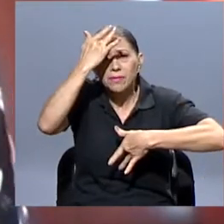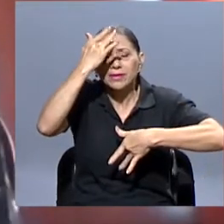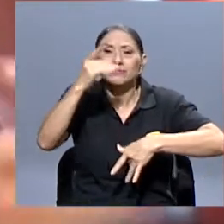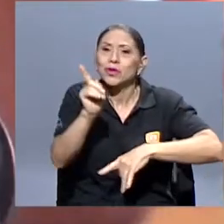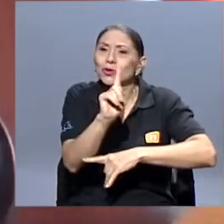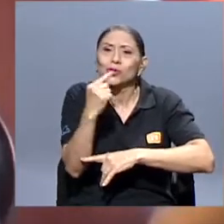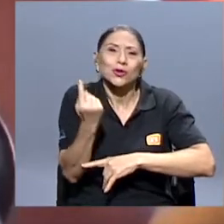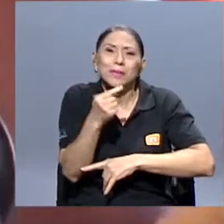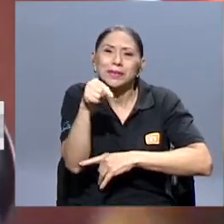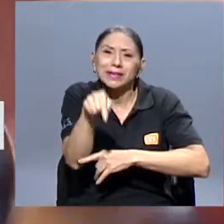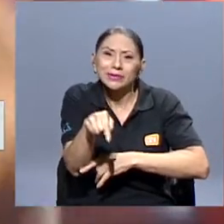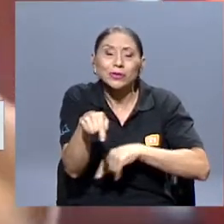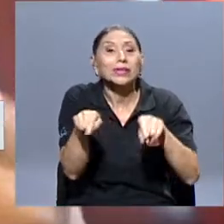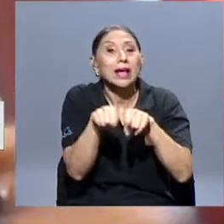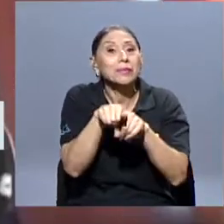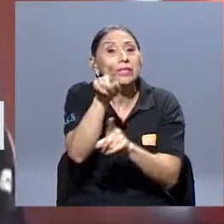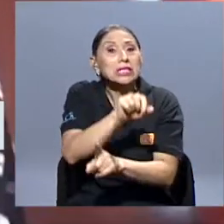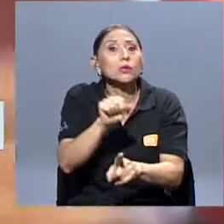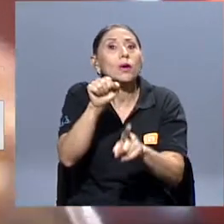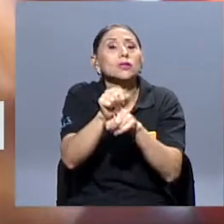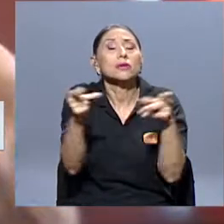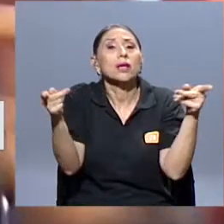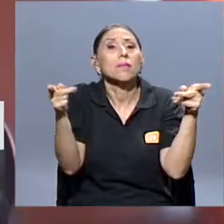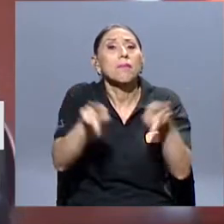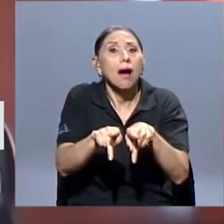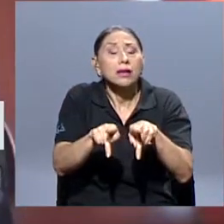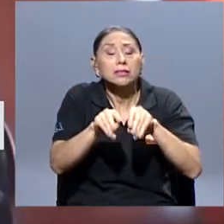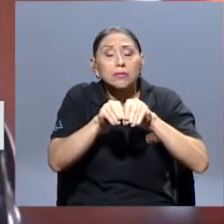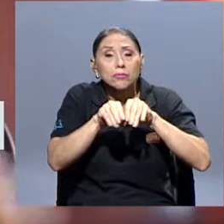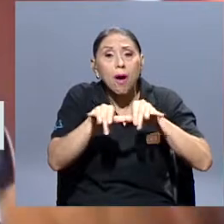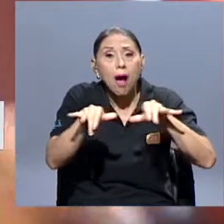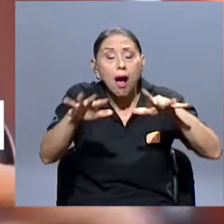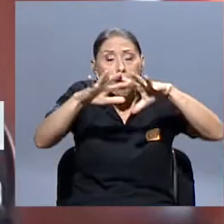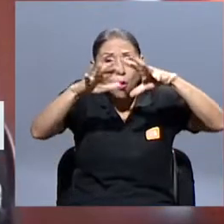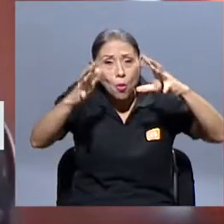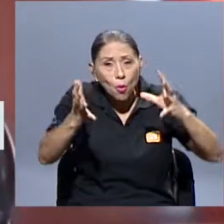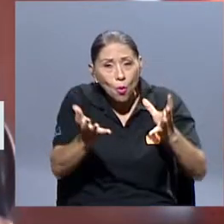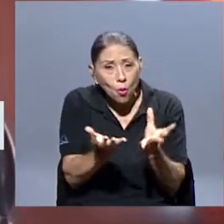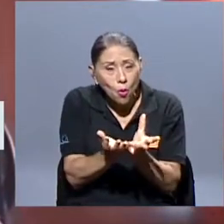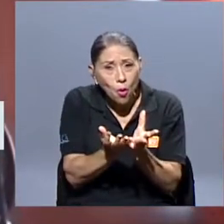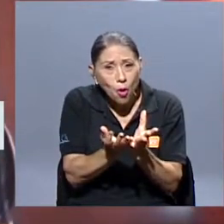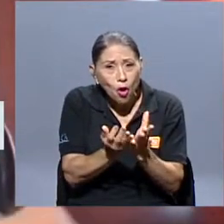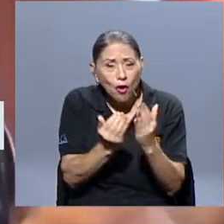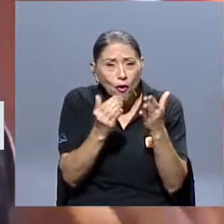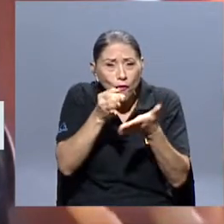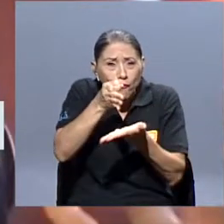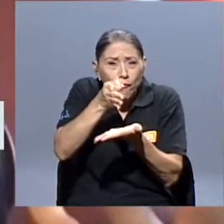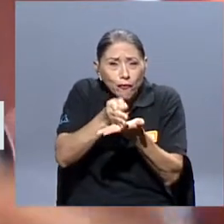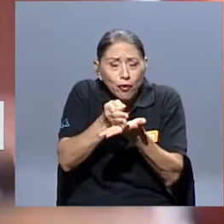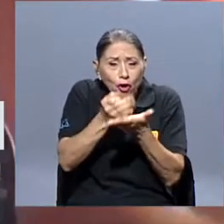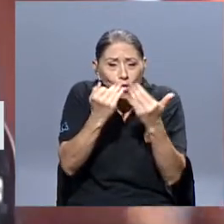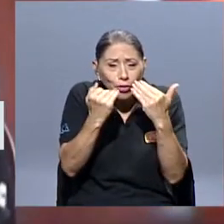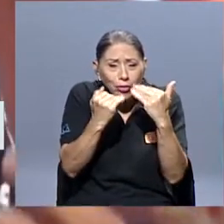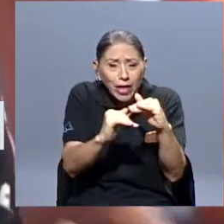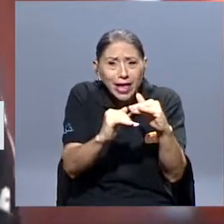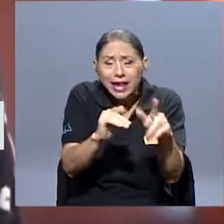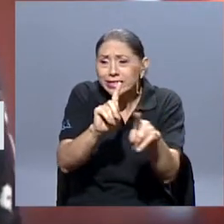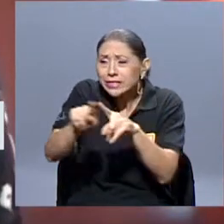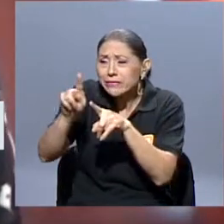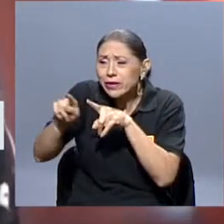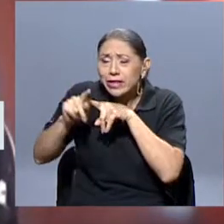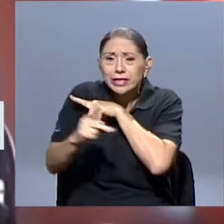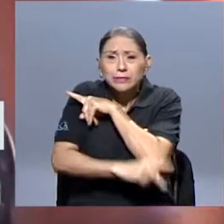también. Entonces, hay movimiento entre fronteras, entre personas de diferentes países. Latinoamérica